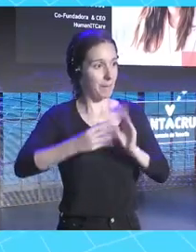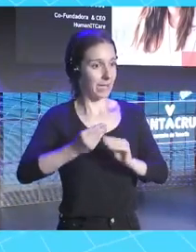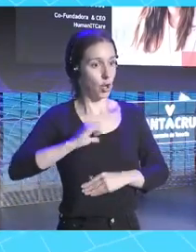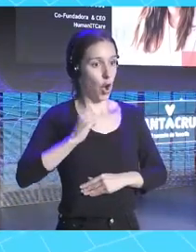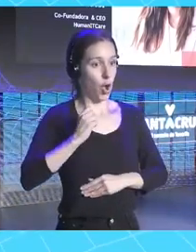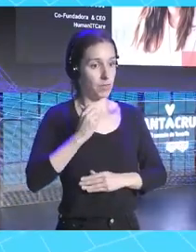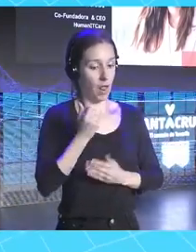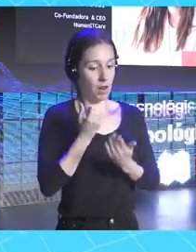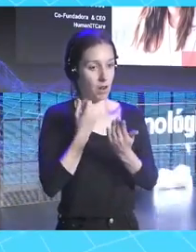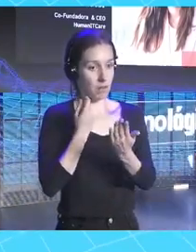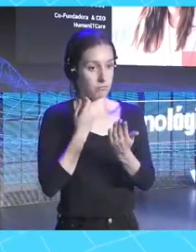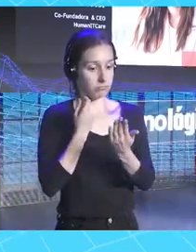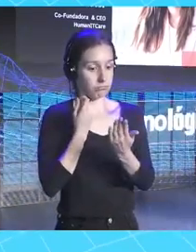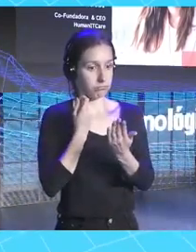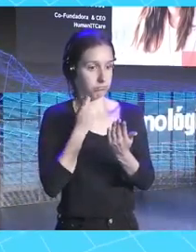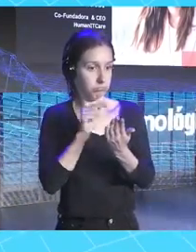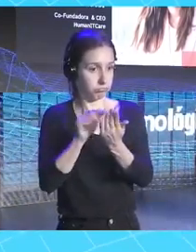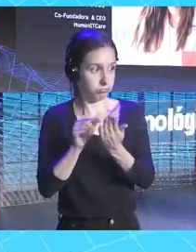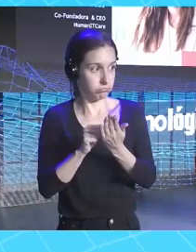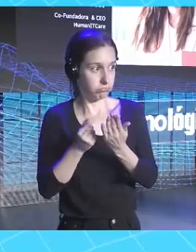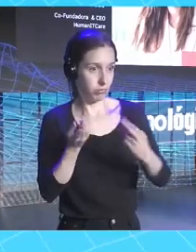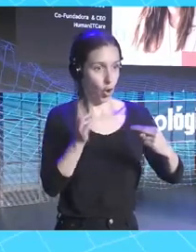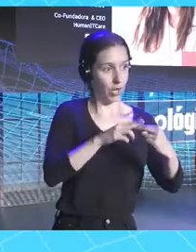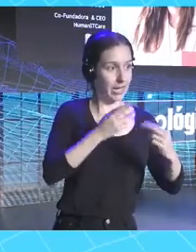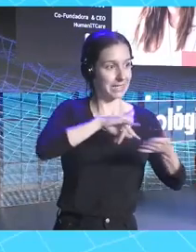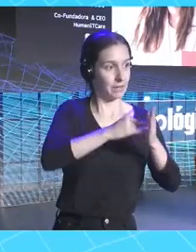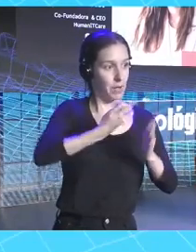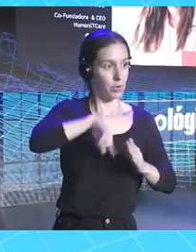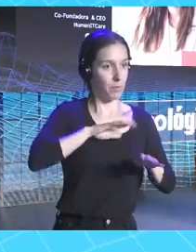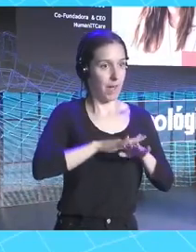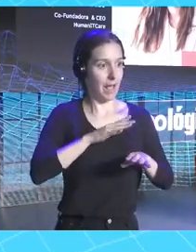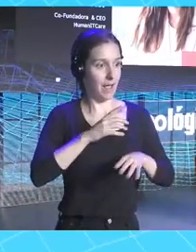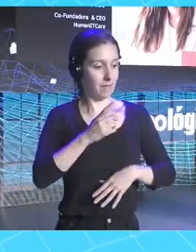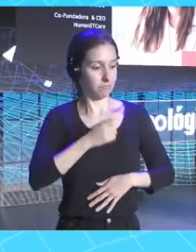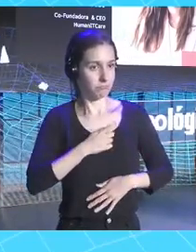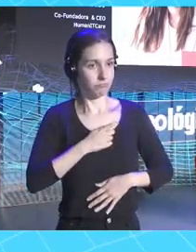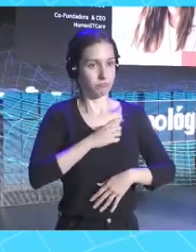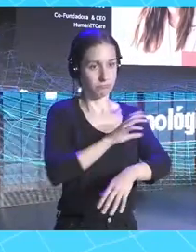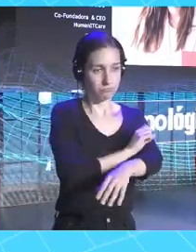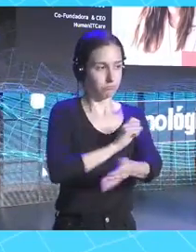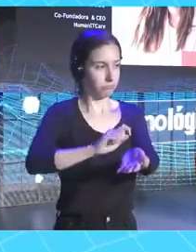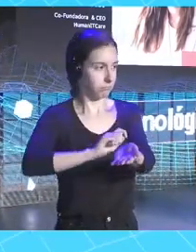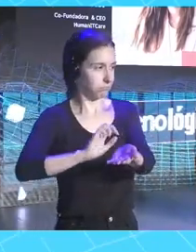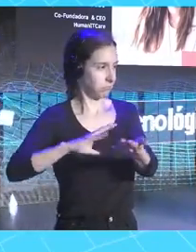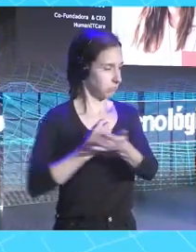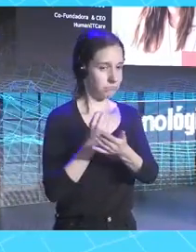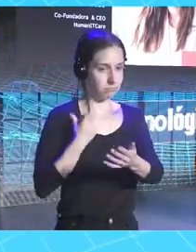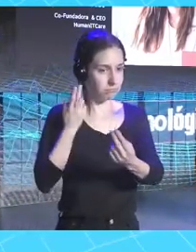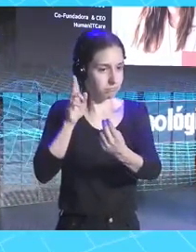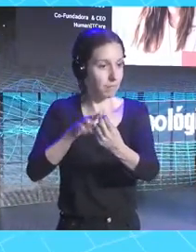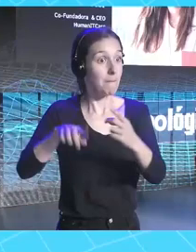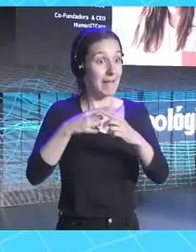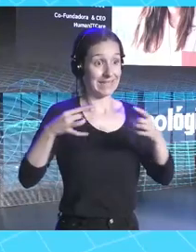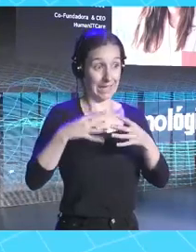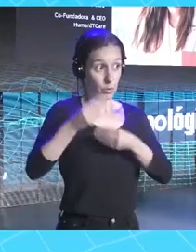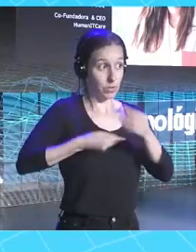Y entonces puede ir monitorizando las constantes vitales de los pacientes luego también hacer A través de un chat pues diferentes preguntas y luego también